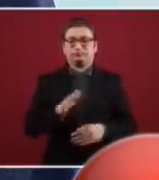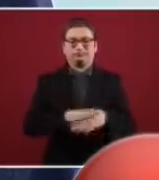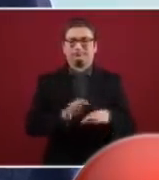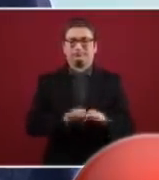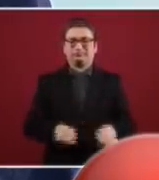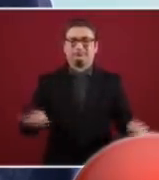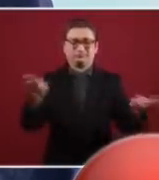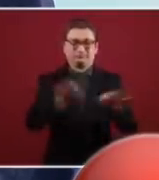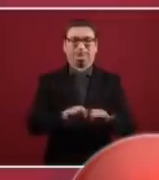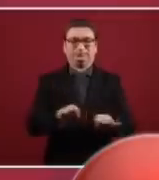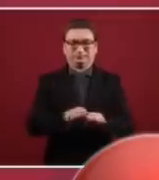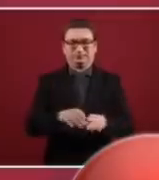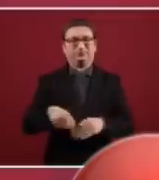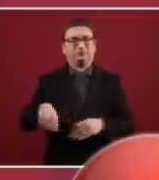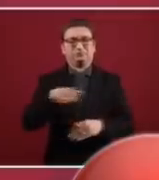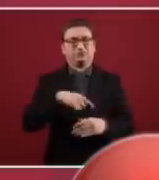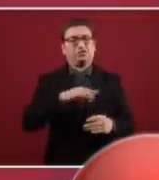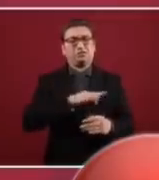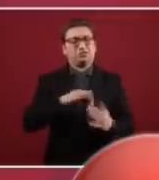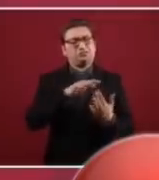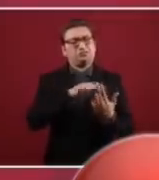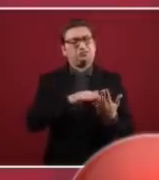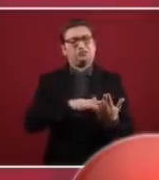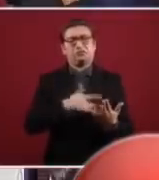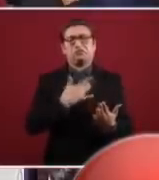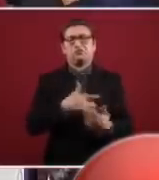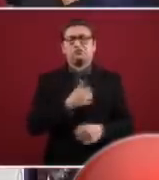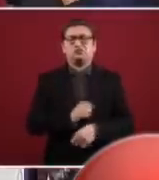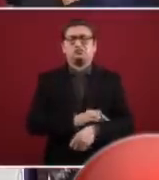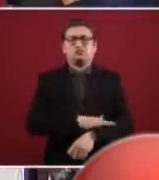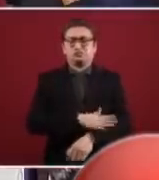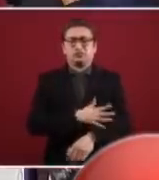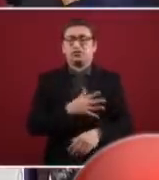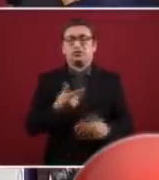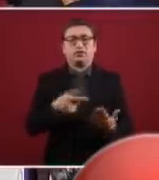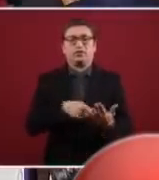importantes, que se disfruta. Son como